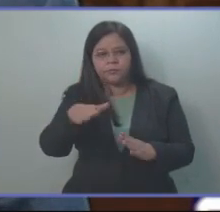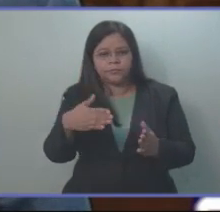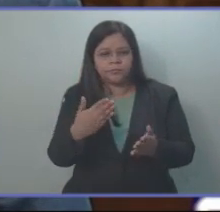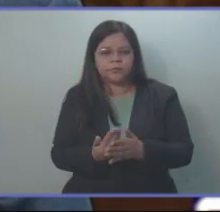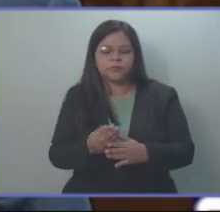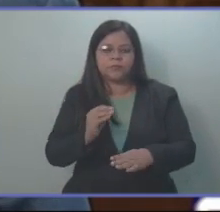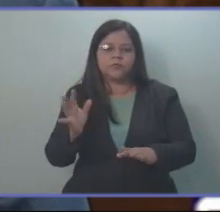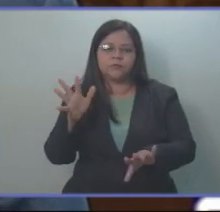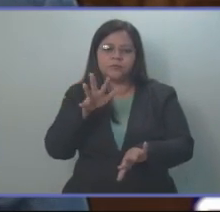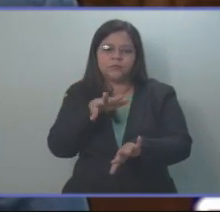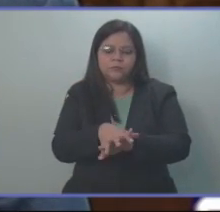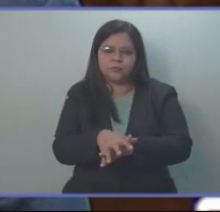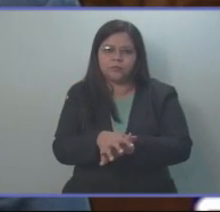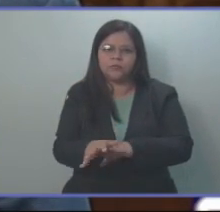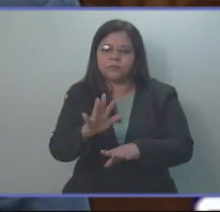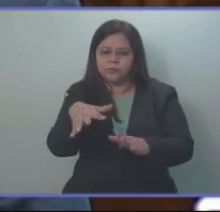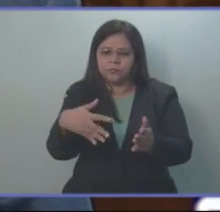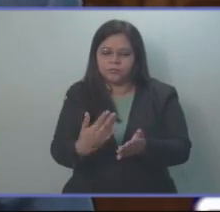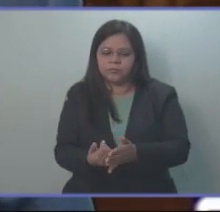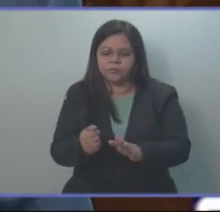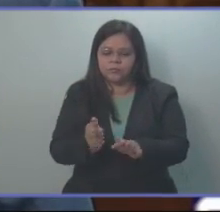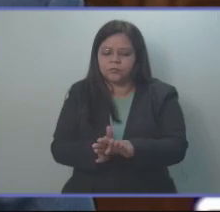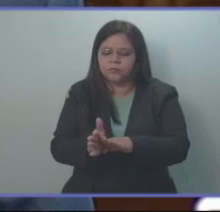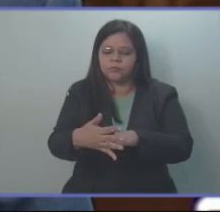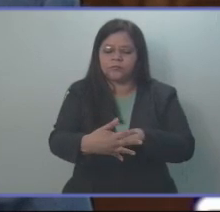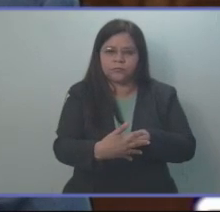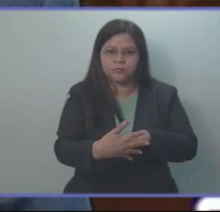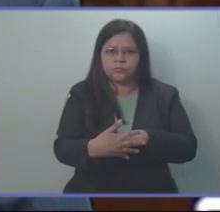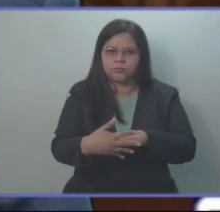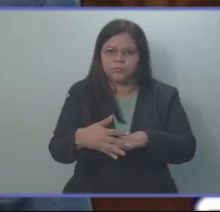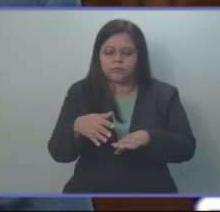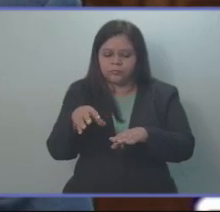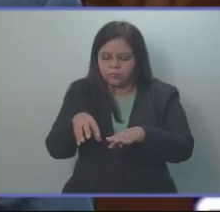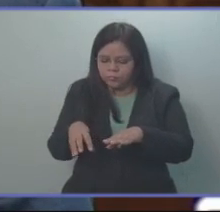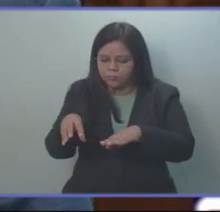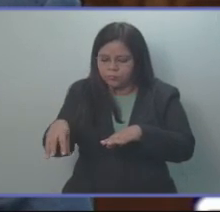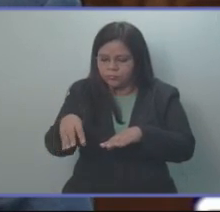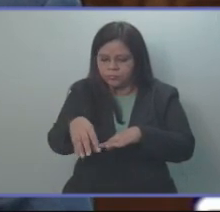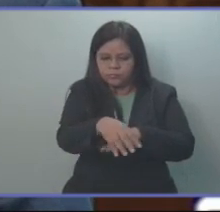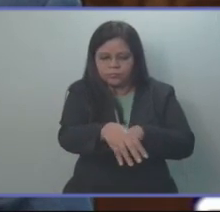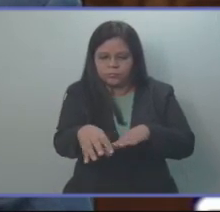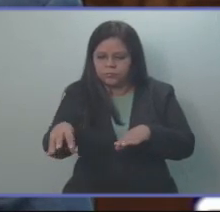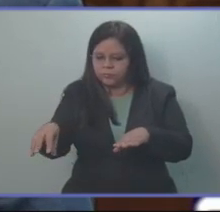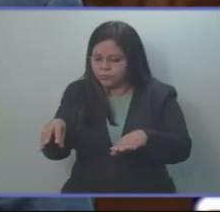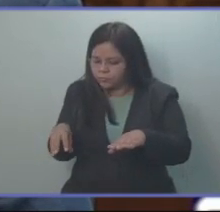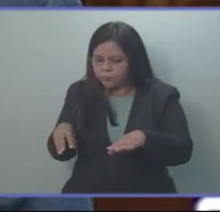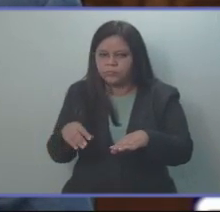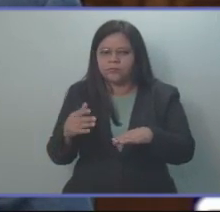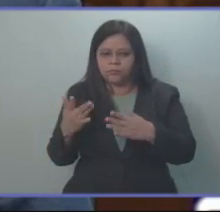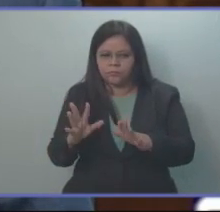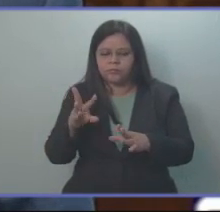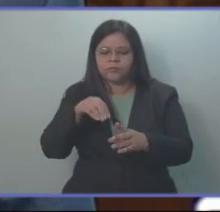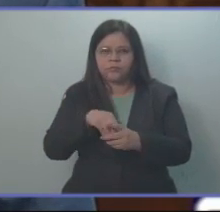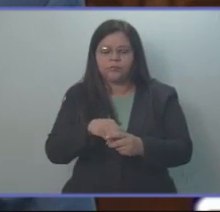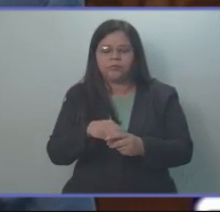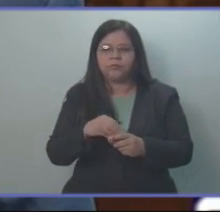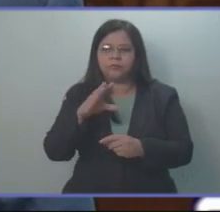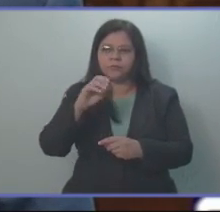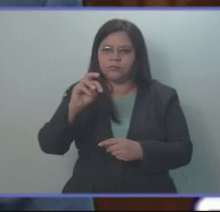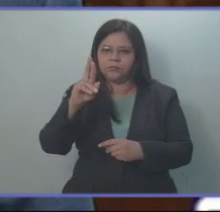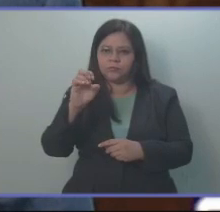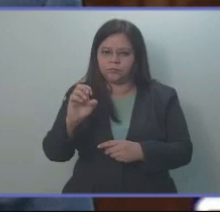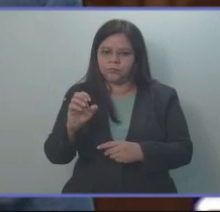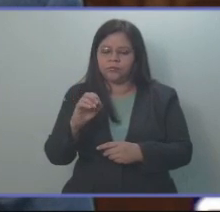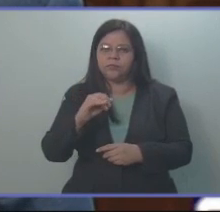y el territorio insular integrado por las islas, islotes y cayos que enumera la sentencia de la Corte de